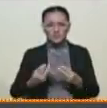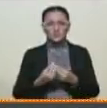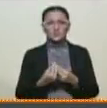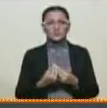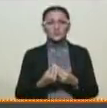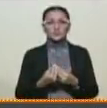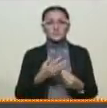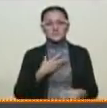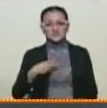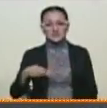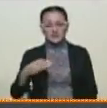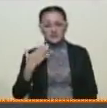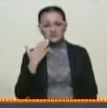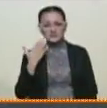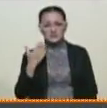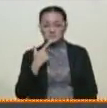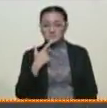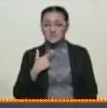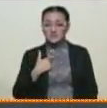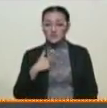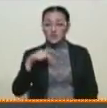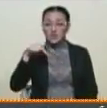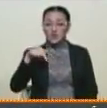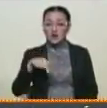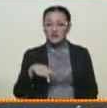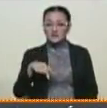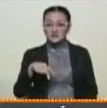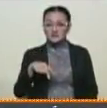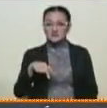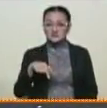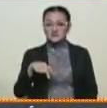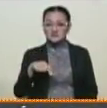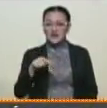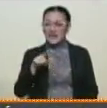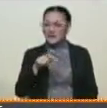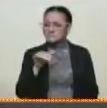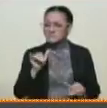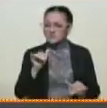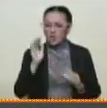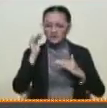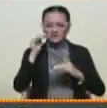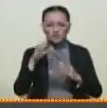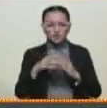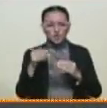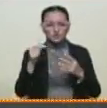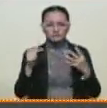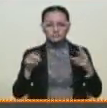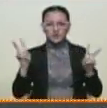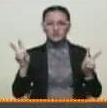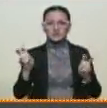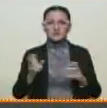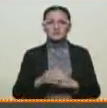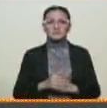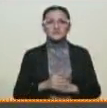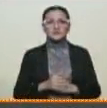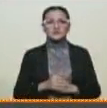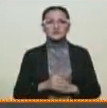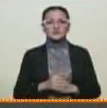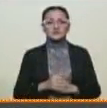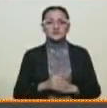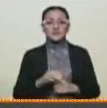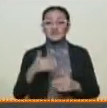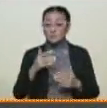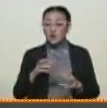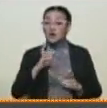El presidente Lukashenko me ha dicho que aquí en Minsk él personalmente atenderá los temas. Y luego, con la hoja de ruta que surja de